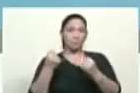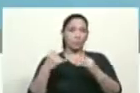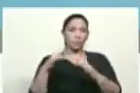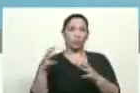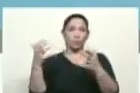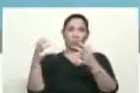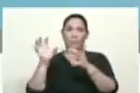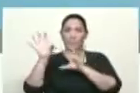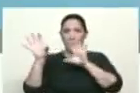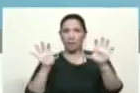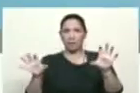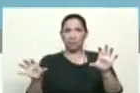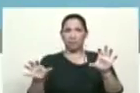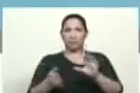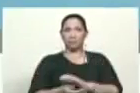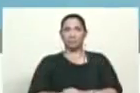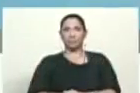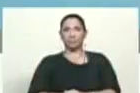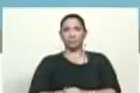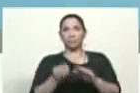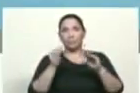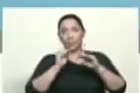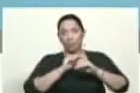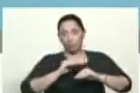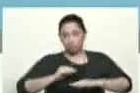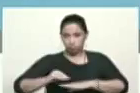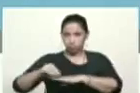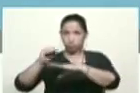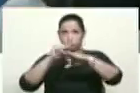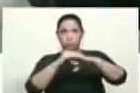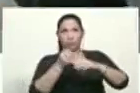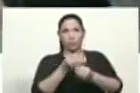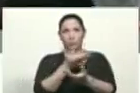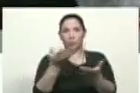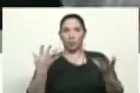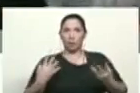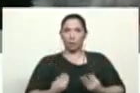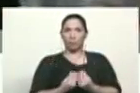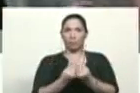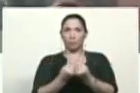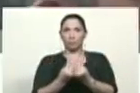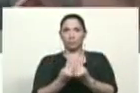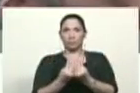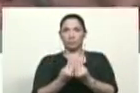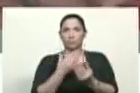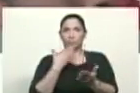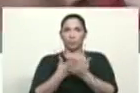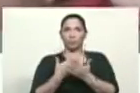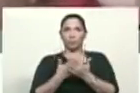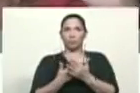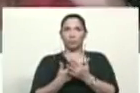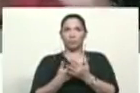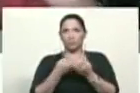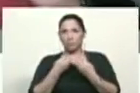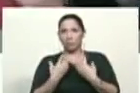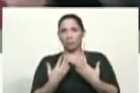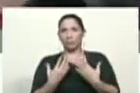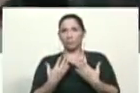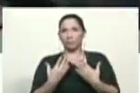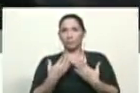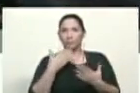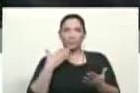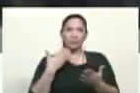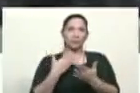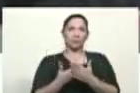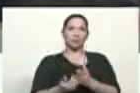regímenes parlamentarios. Por eso le pedimos a ustedes pues, que nos acompañen en este propósito. Bueno, compañeros. Muchas gracias,